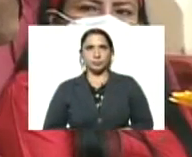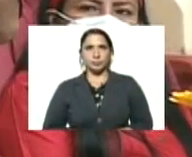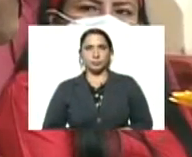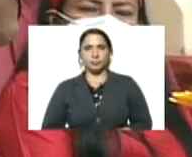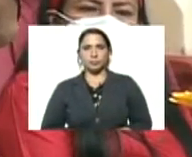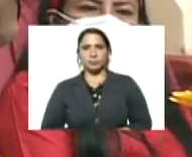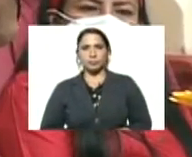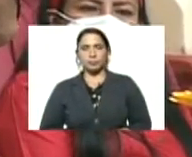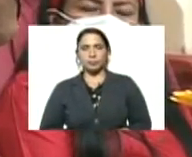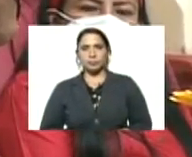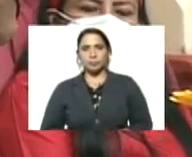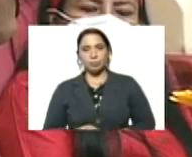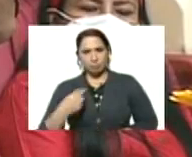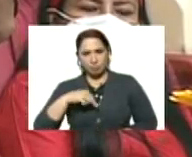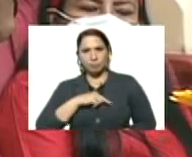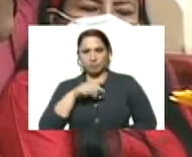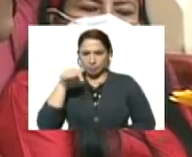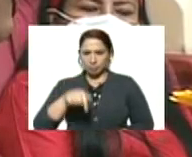comandante, aquí estamos.